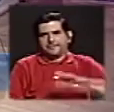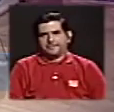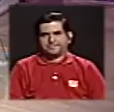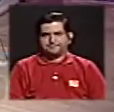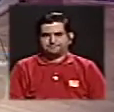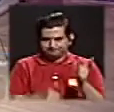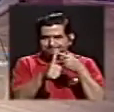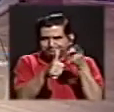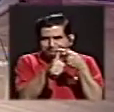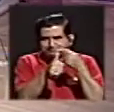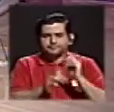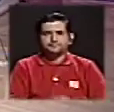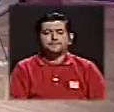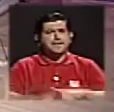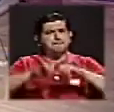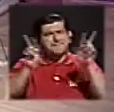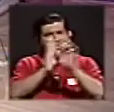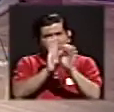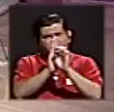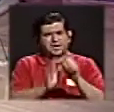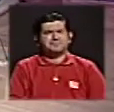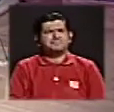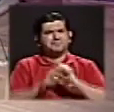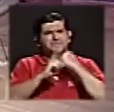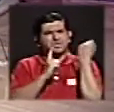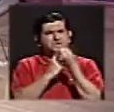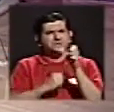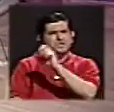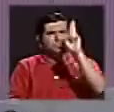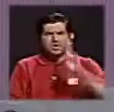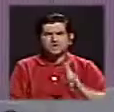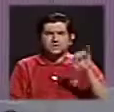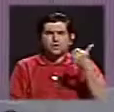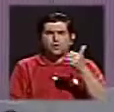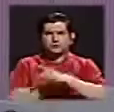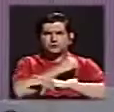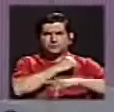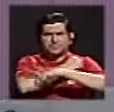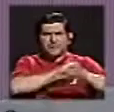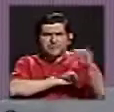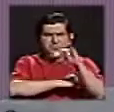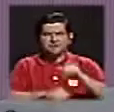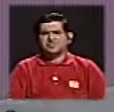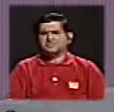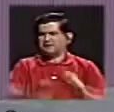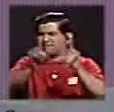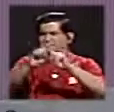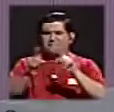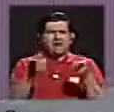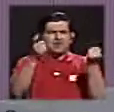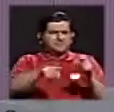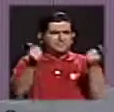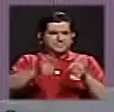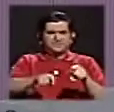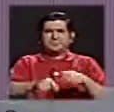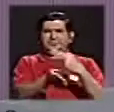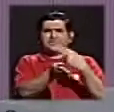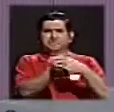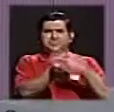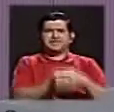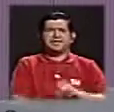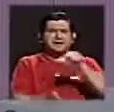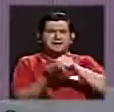¿verdad? Empezando por ahí. Sin embargo, por ejemplo, tanto en la situación de Costa Rica como en otros países, hay montones de casos que llegan a los